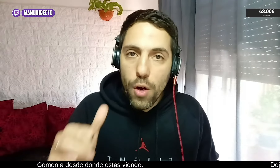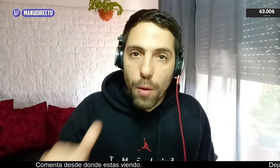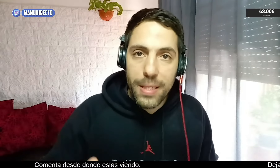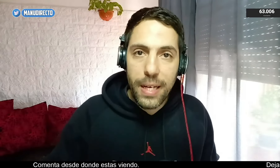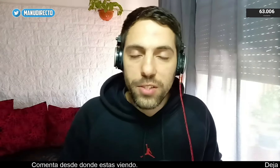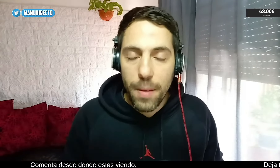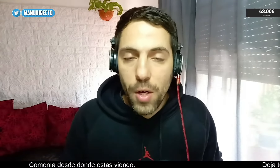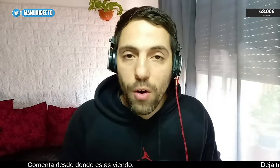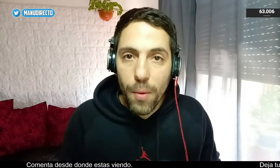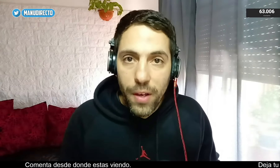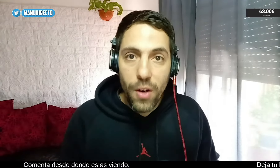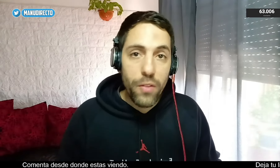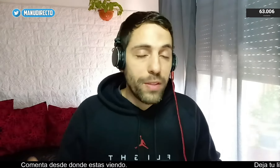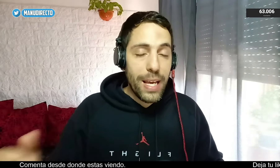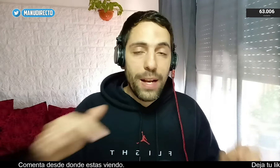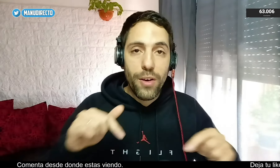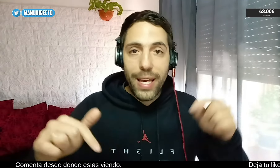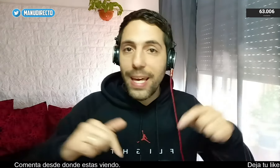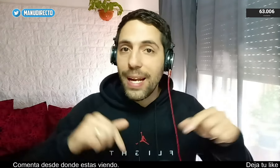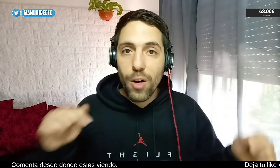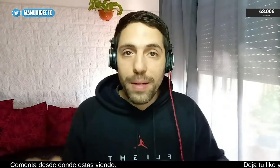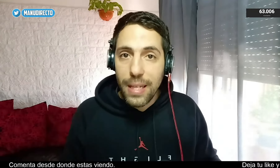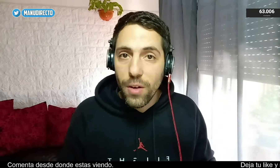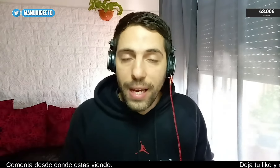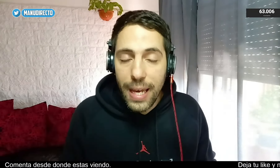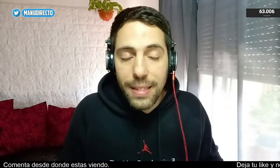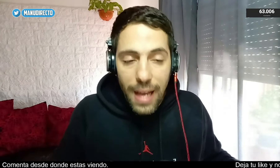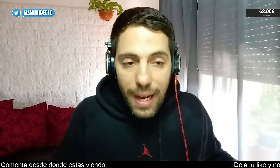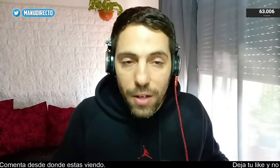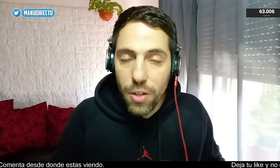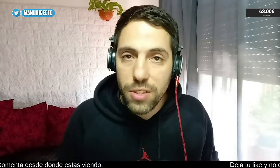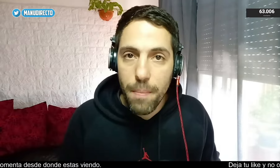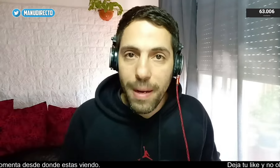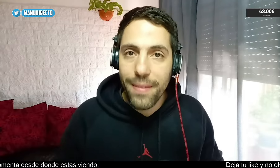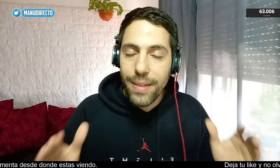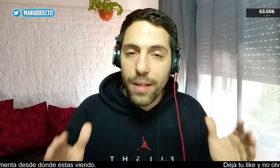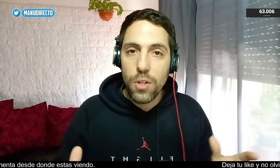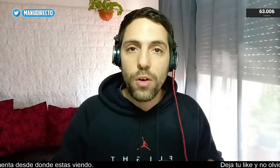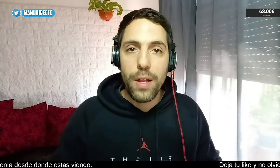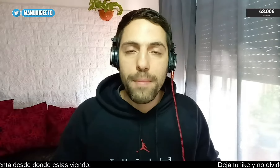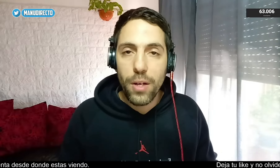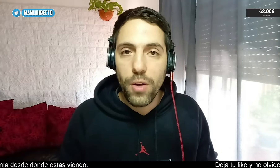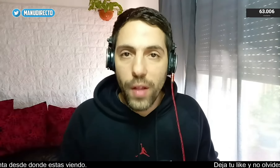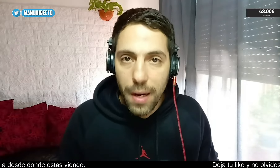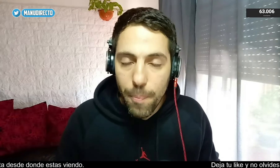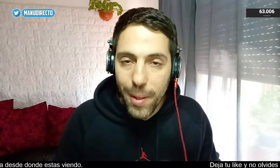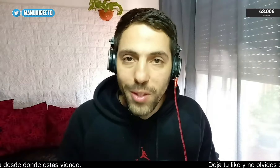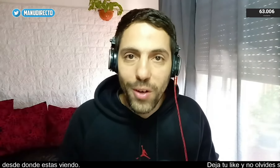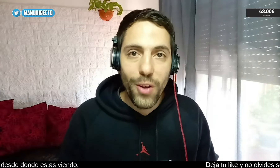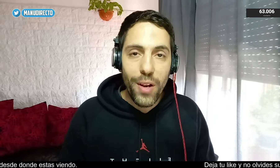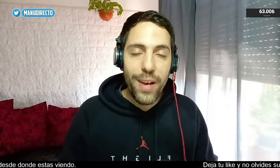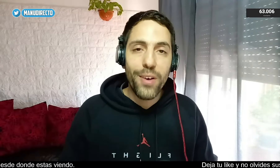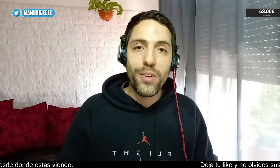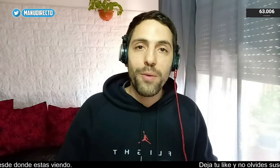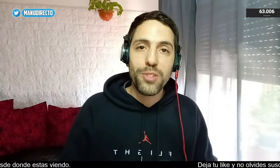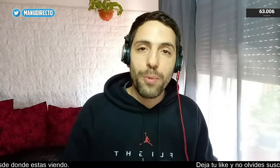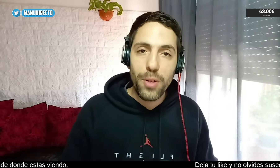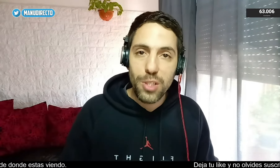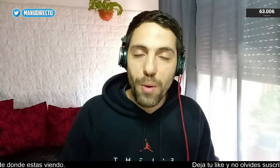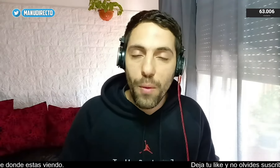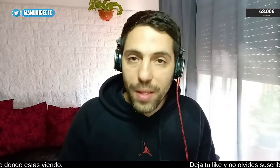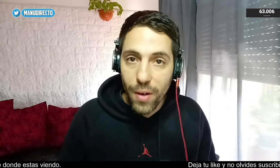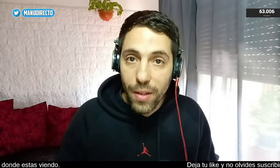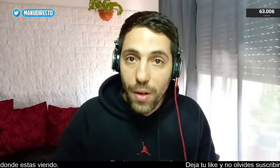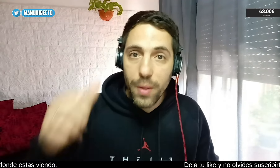leo en los comentarios, amigos. Como digo, digan lo que quieran, comenten lo que quieran, háganlo siempre dentro del marco del respeto. Los leo, nos vemos en el